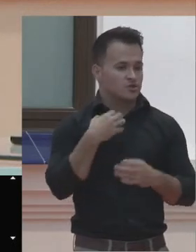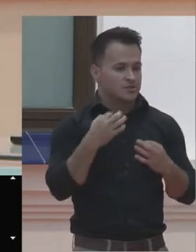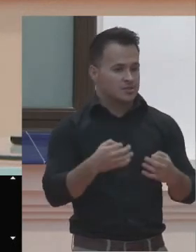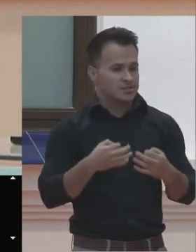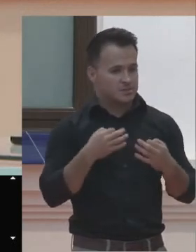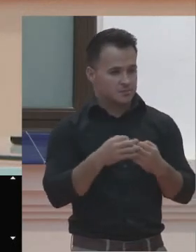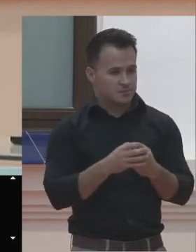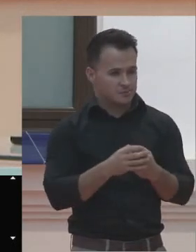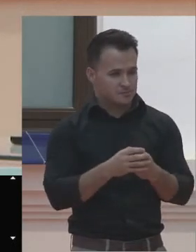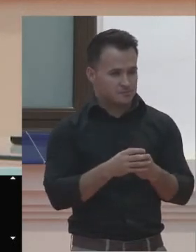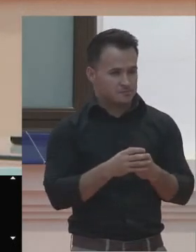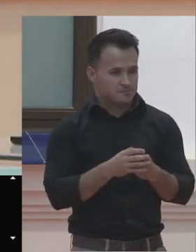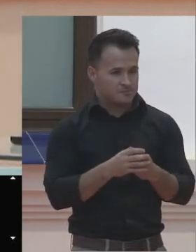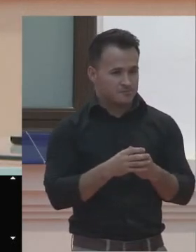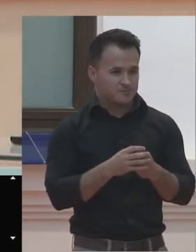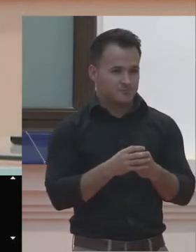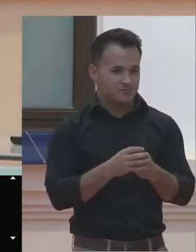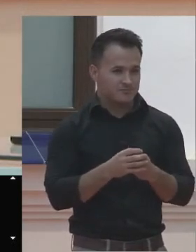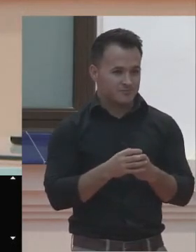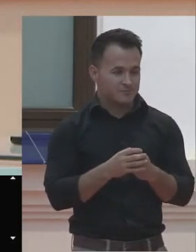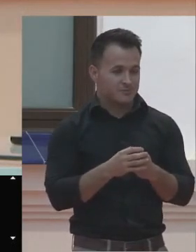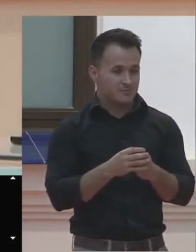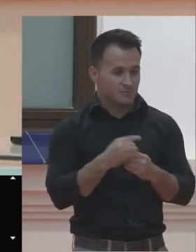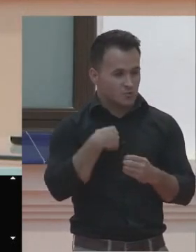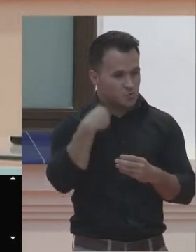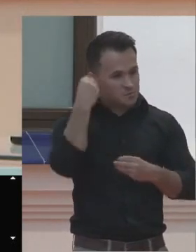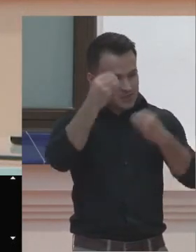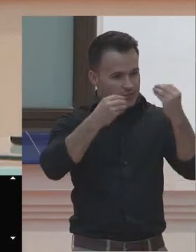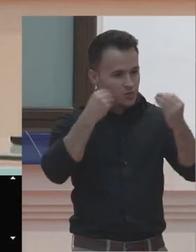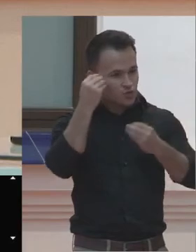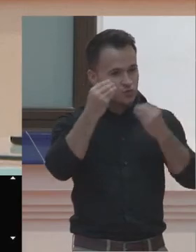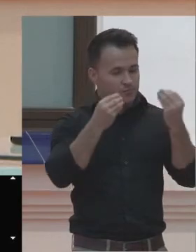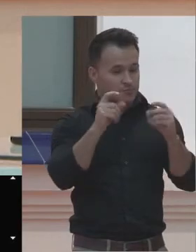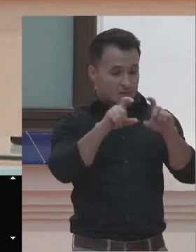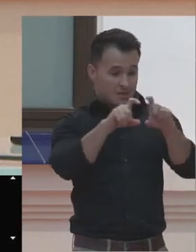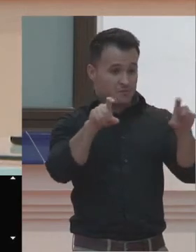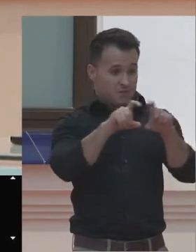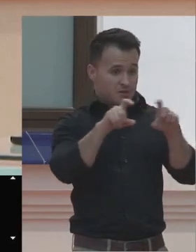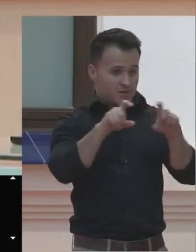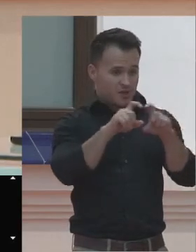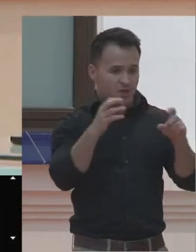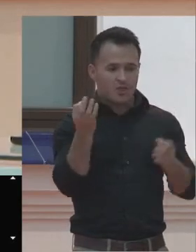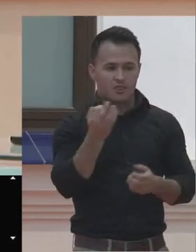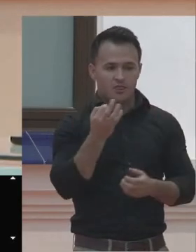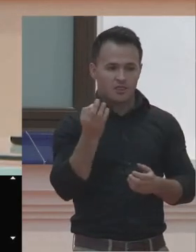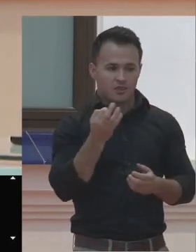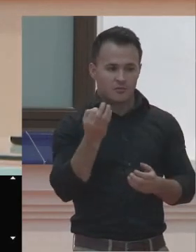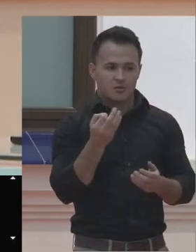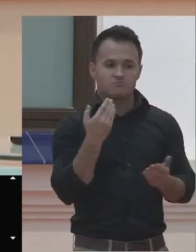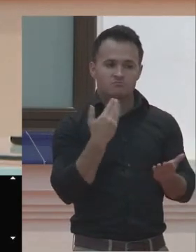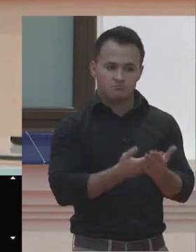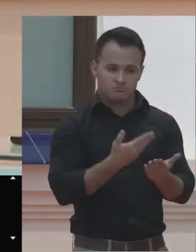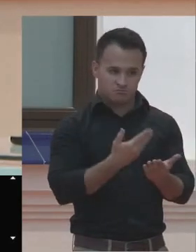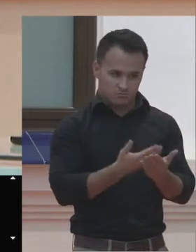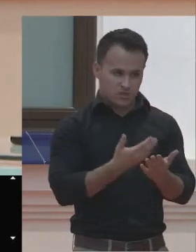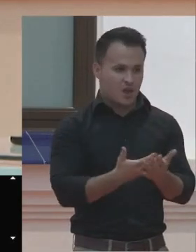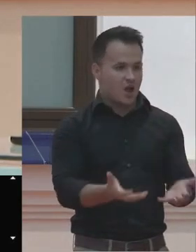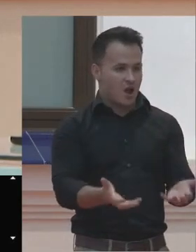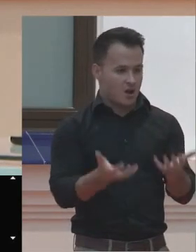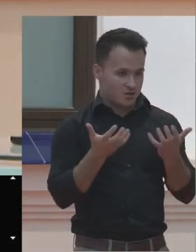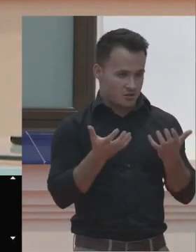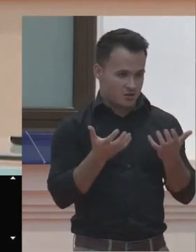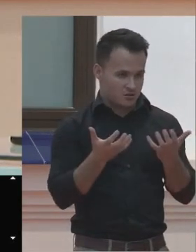vuelvo, y se me ha criticado muchas veces, pero yo creo en que la empresa tiene que ganar, si no, se va a la ruina